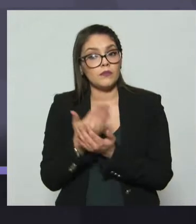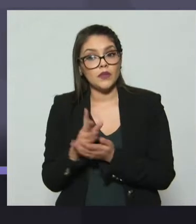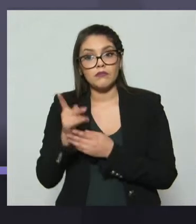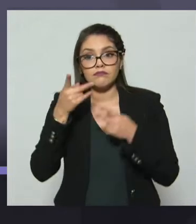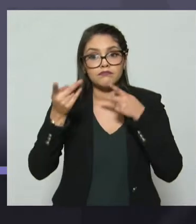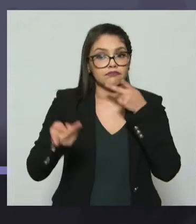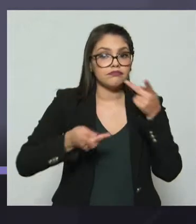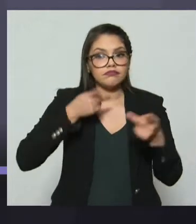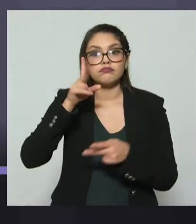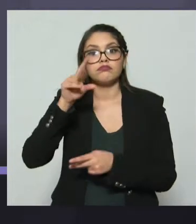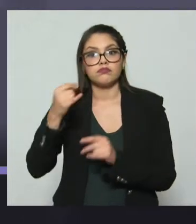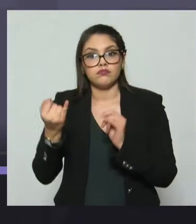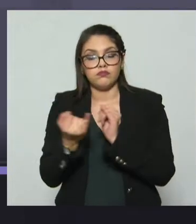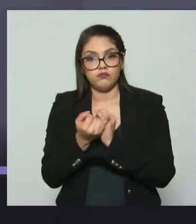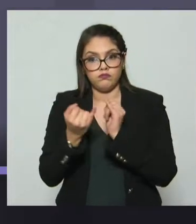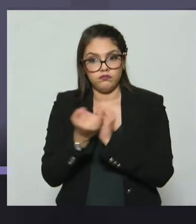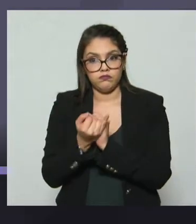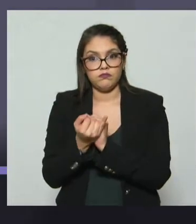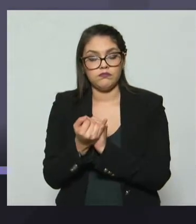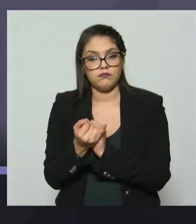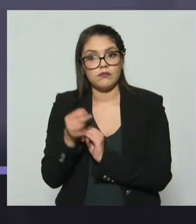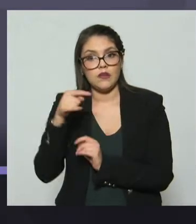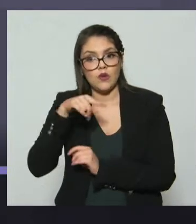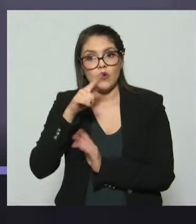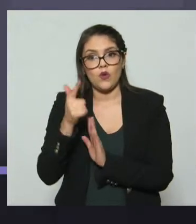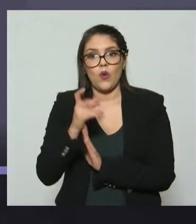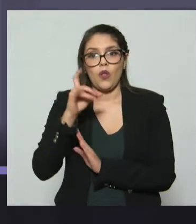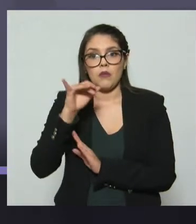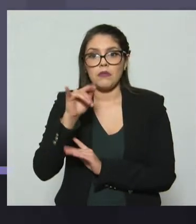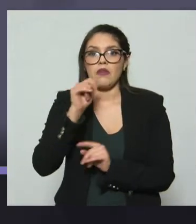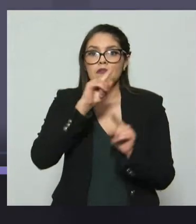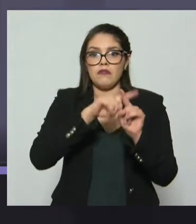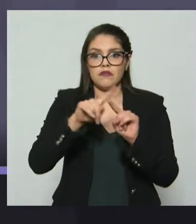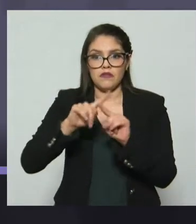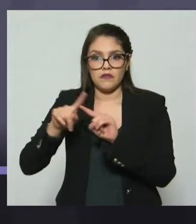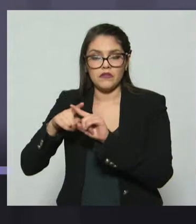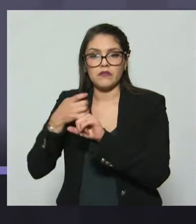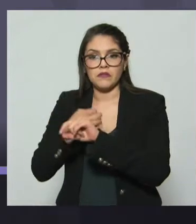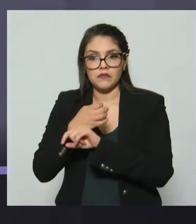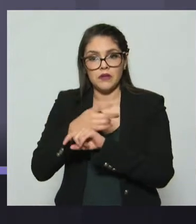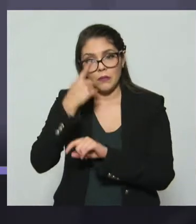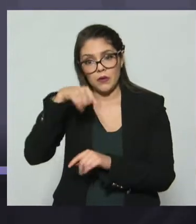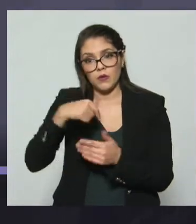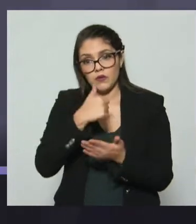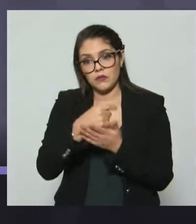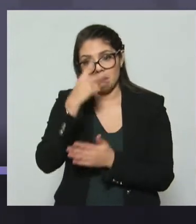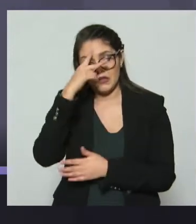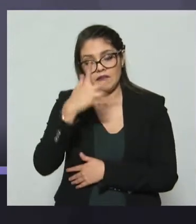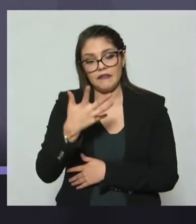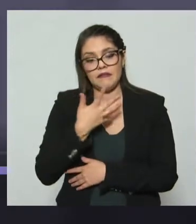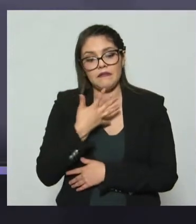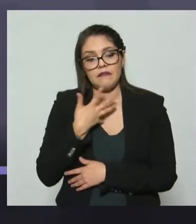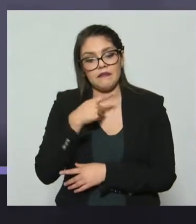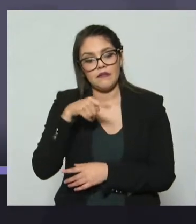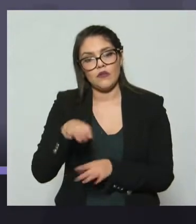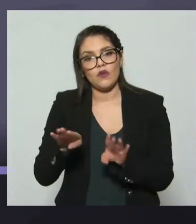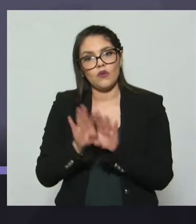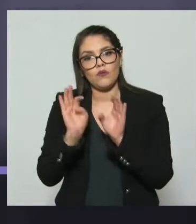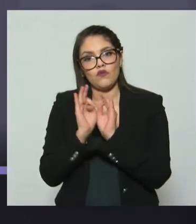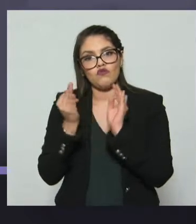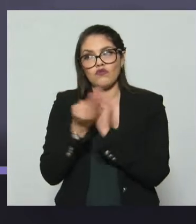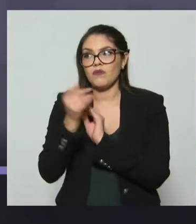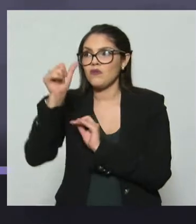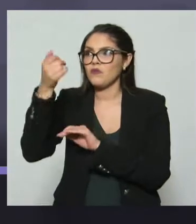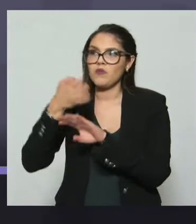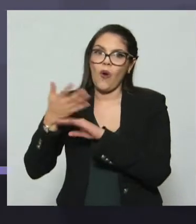que se dieron en avanzada. La Ley Olimpia se ha aprobado en varios estados, pero en la Ciudad de México tiene estos elementos de avanzada que no tienen los otros